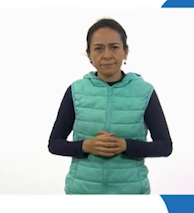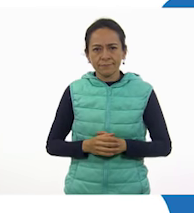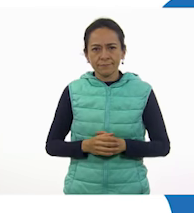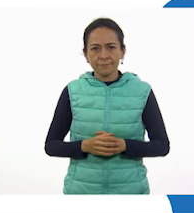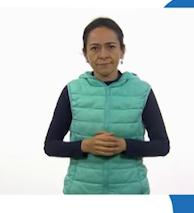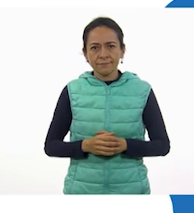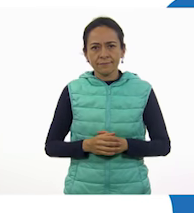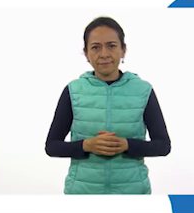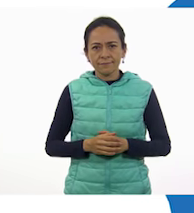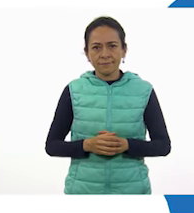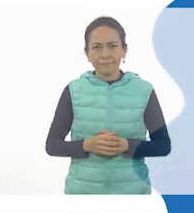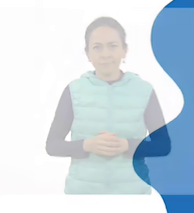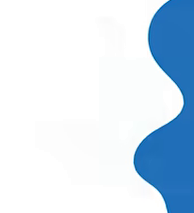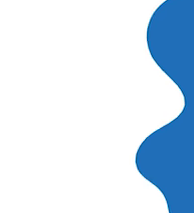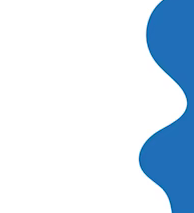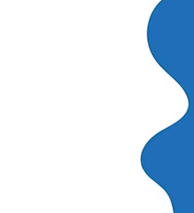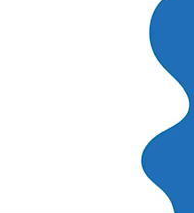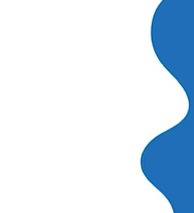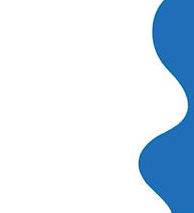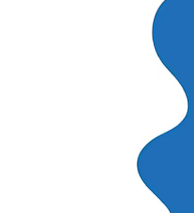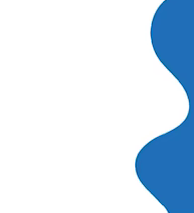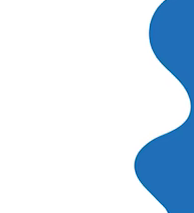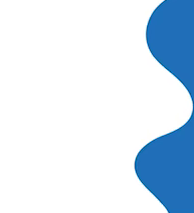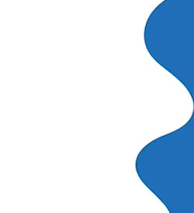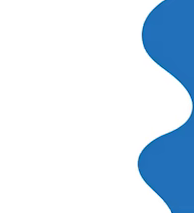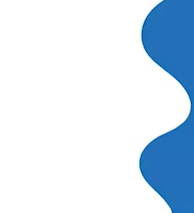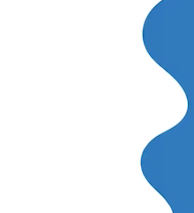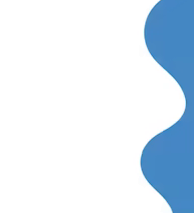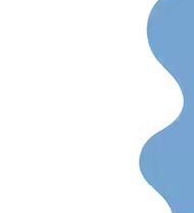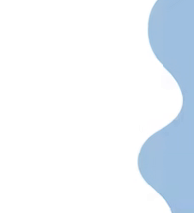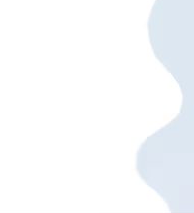.gov.mx.